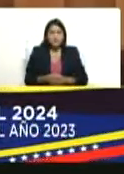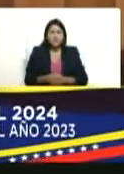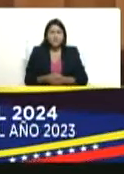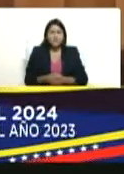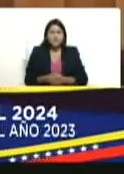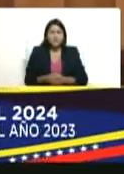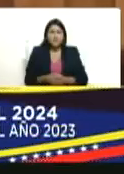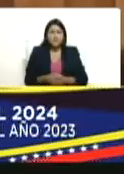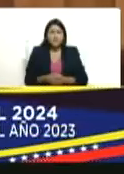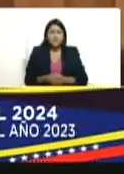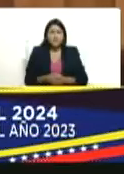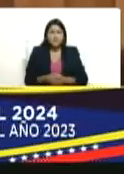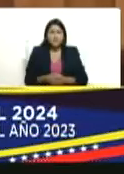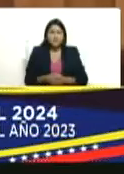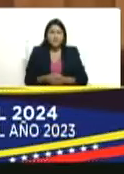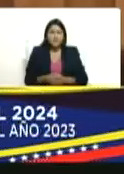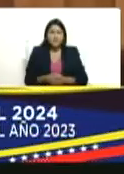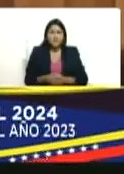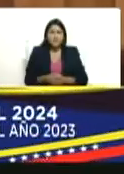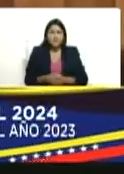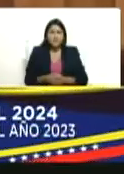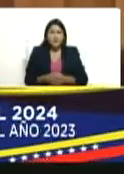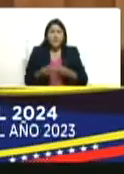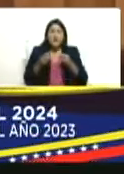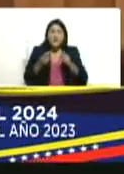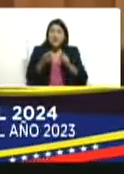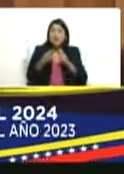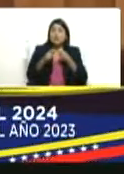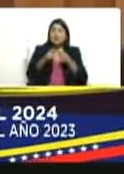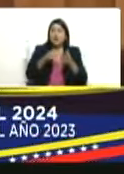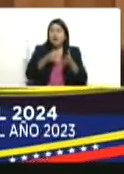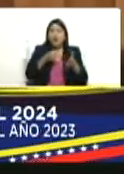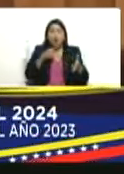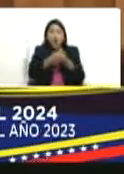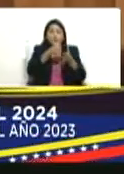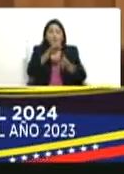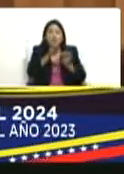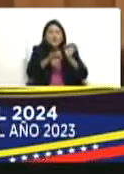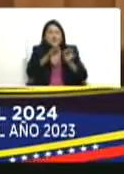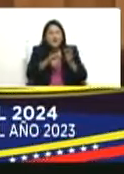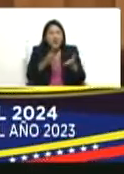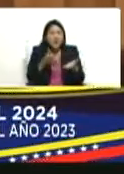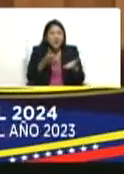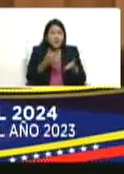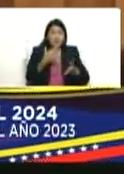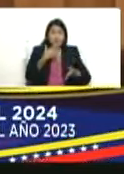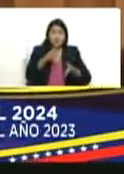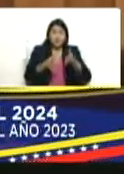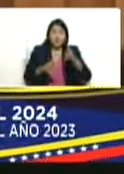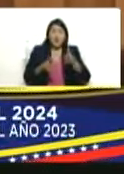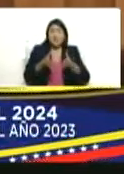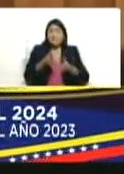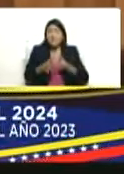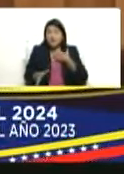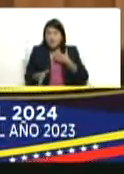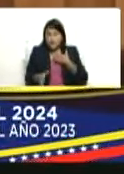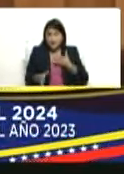para intentar dar un golpe judicial. ¿Qué pasaría si